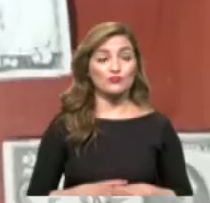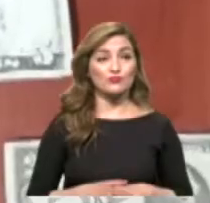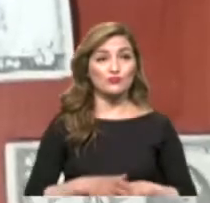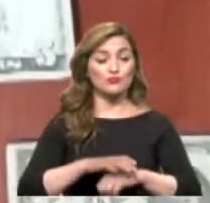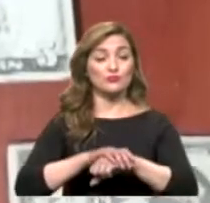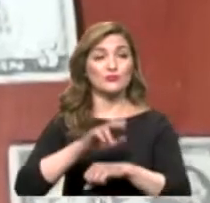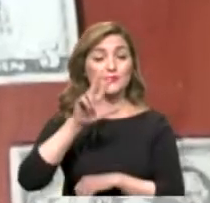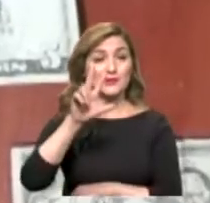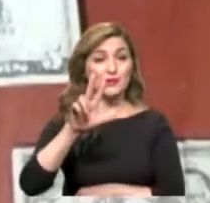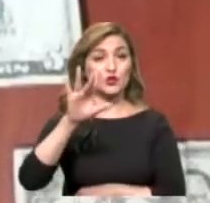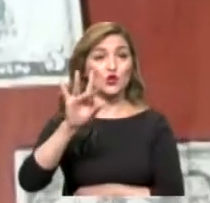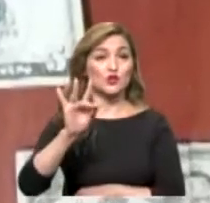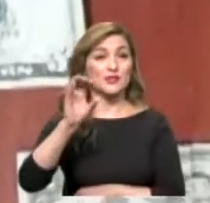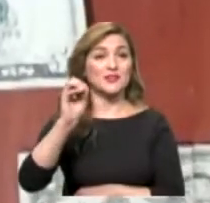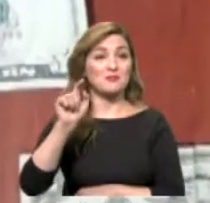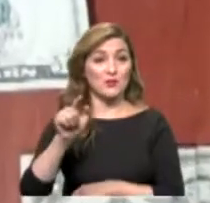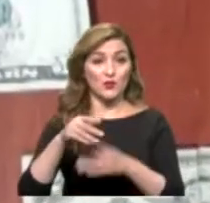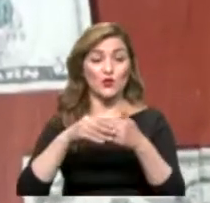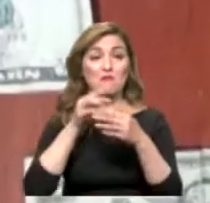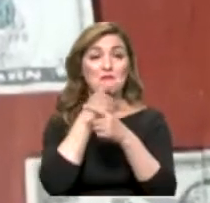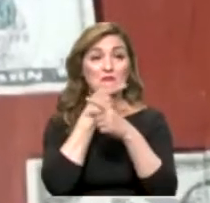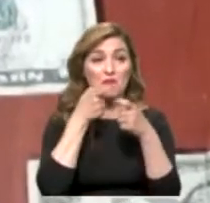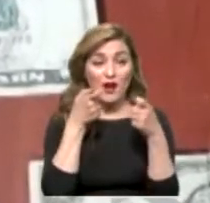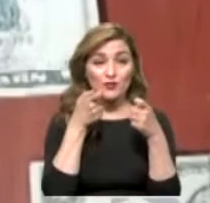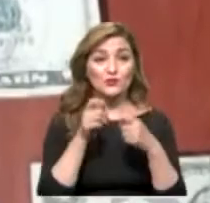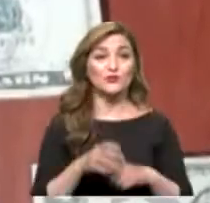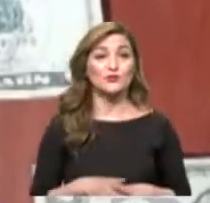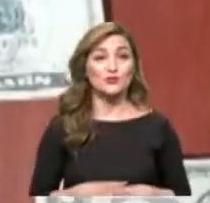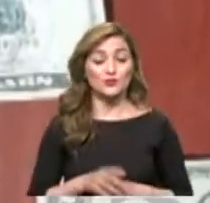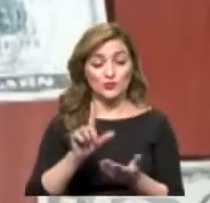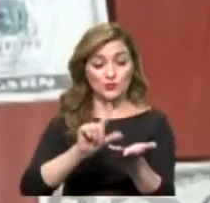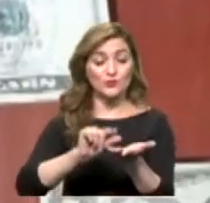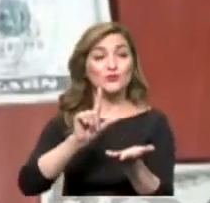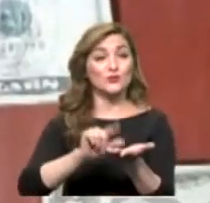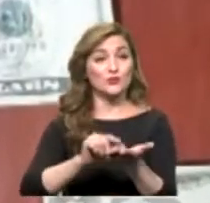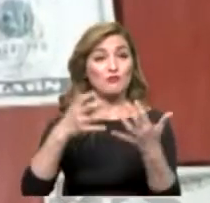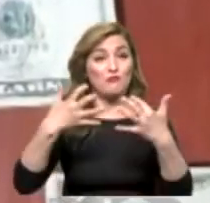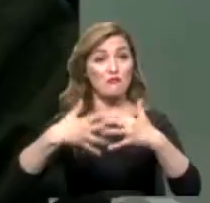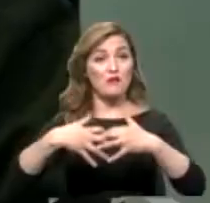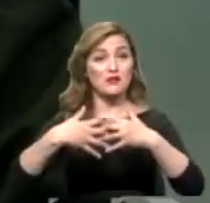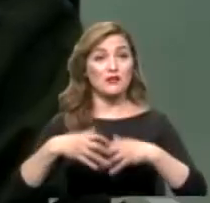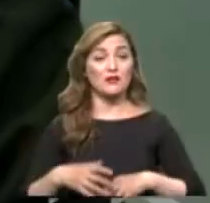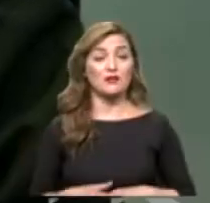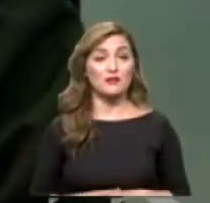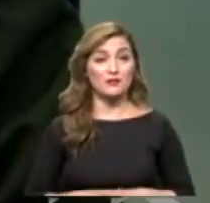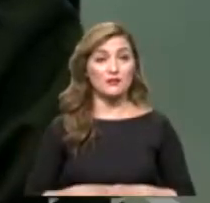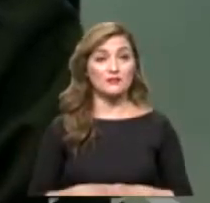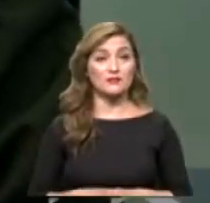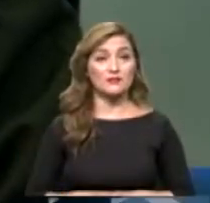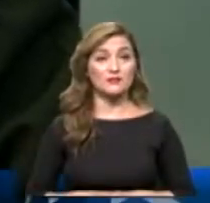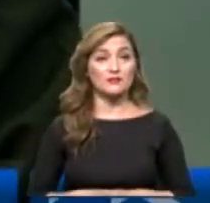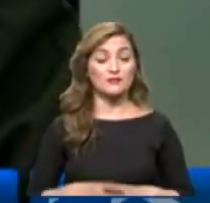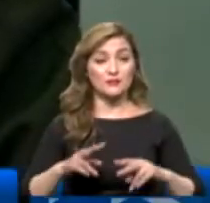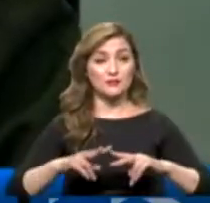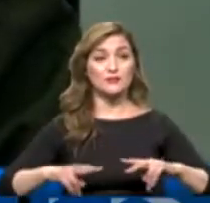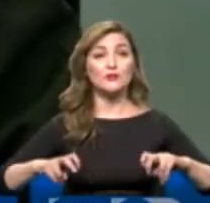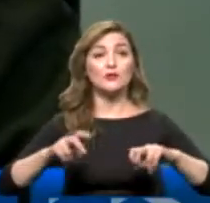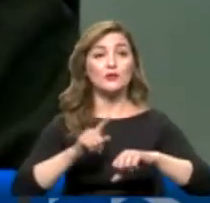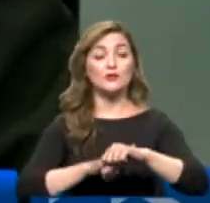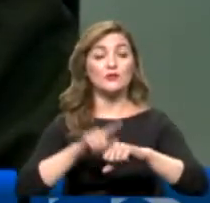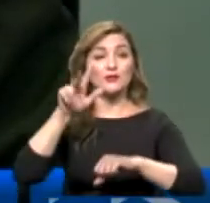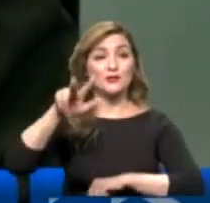decomisó $380,000 falsos y una imprenta para su fabricación. Esta investigación duró